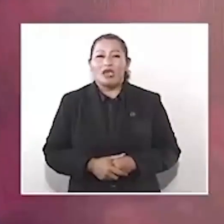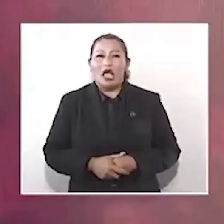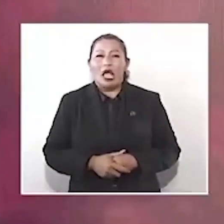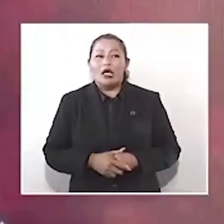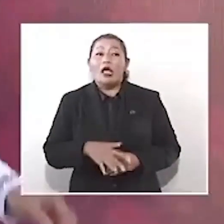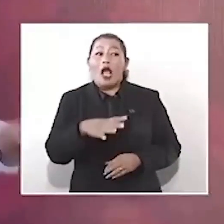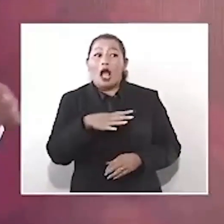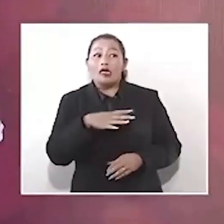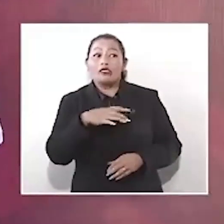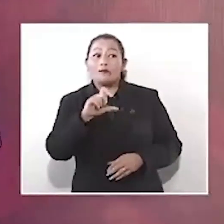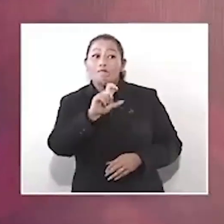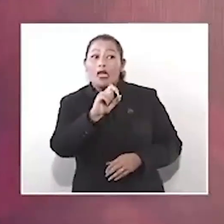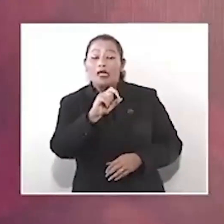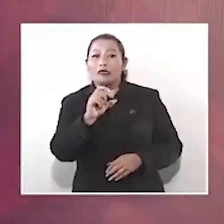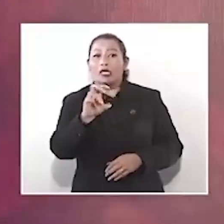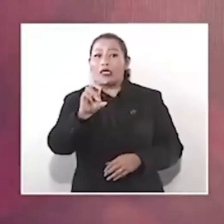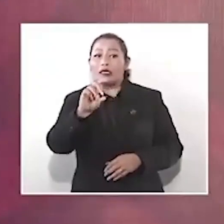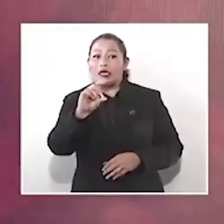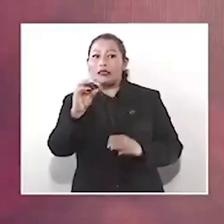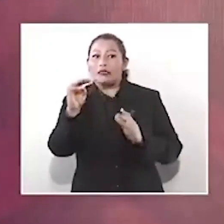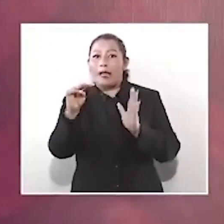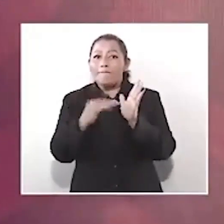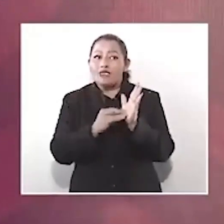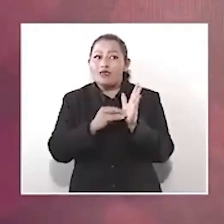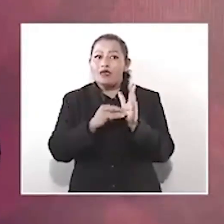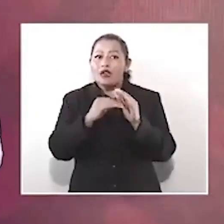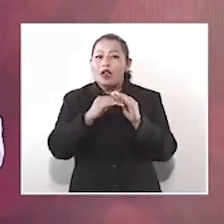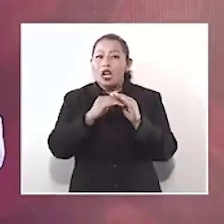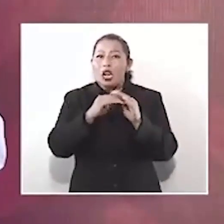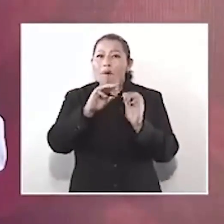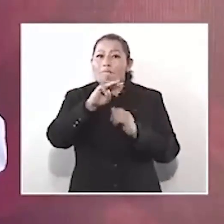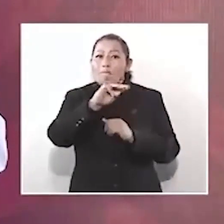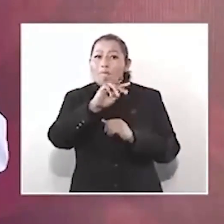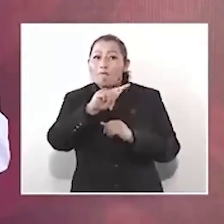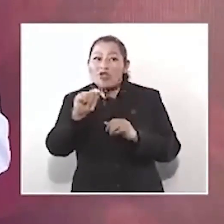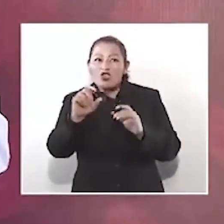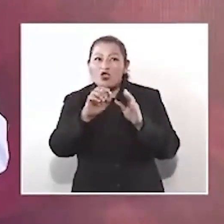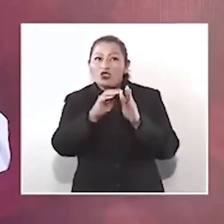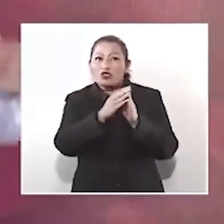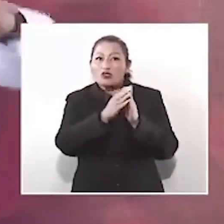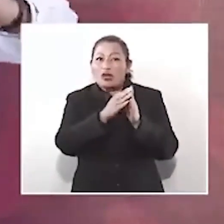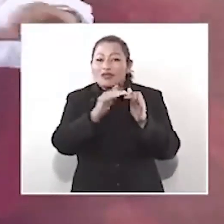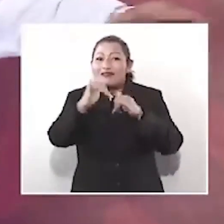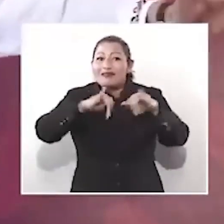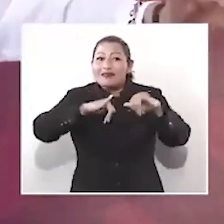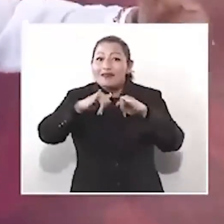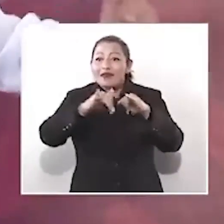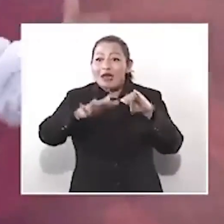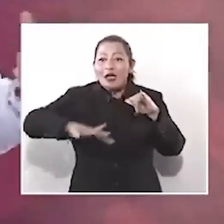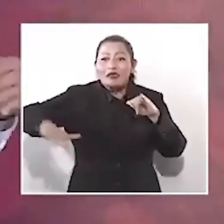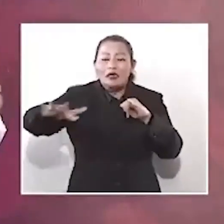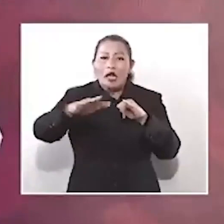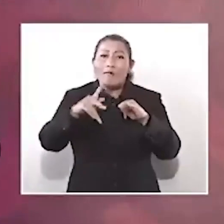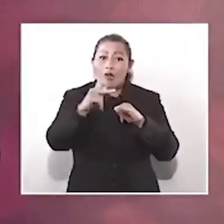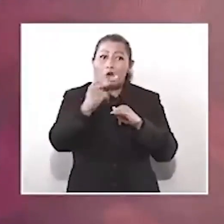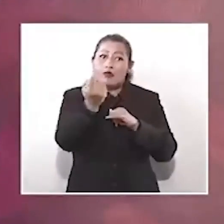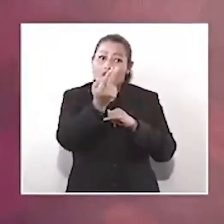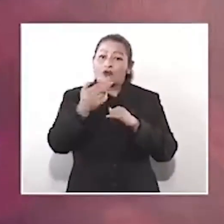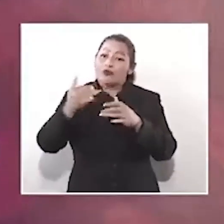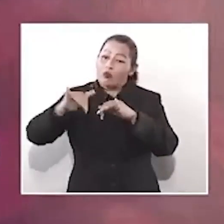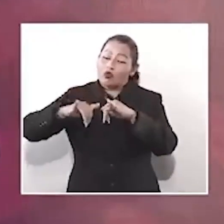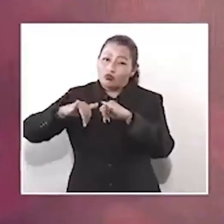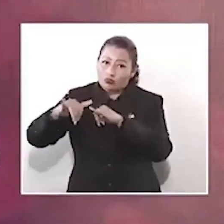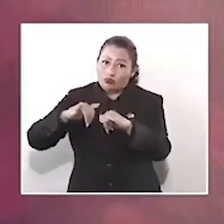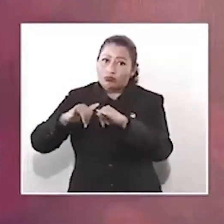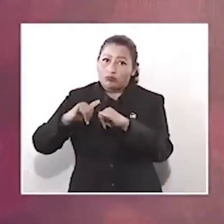A ellos también se les construirá un acueducto. En una primera etapa se adquirió el rancho donde